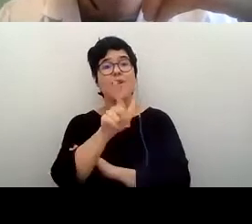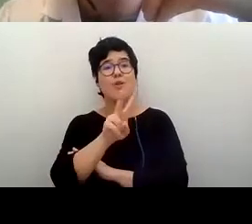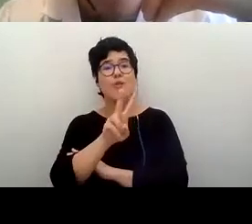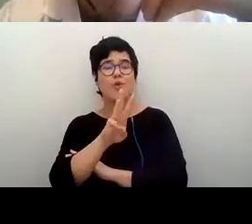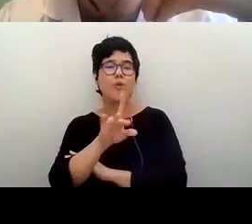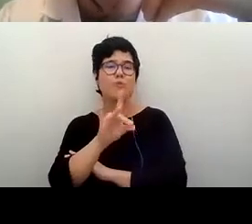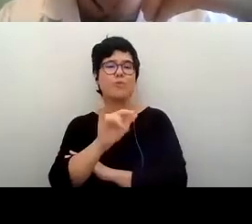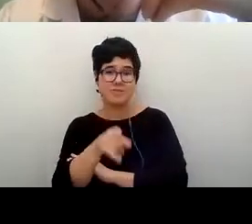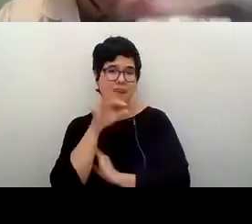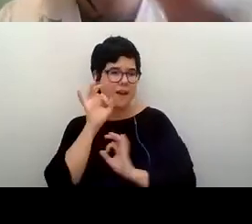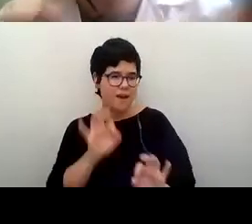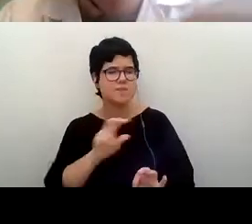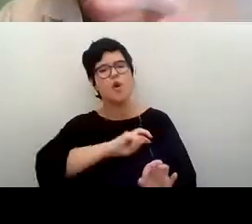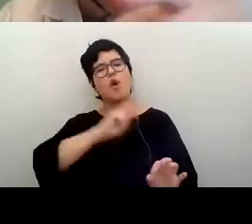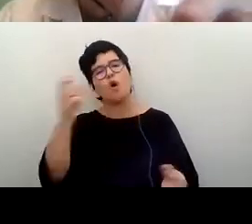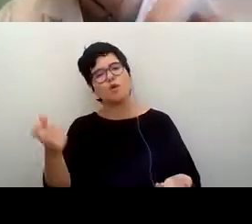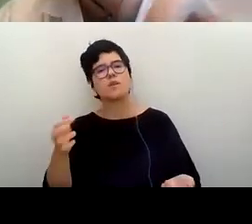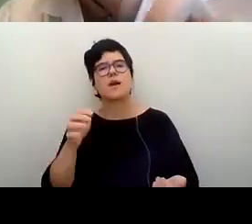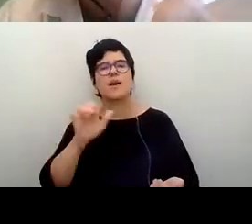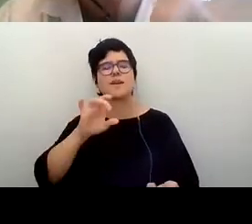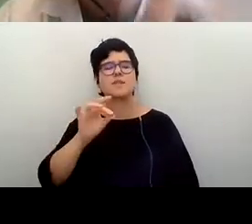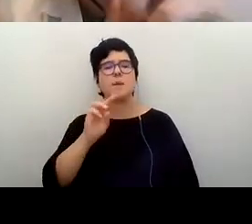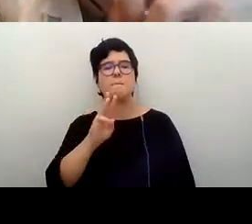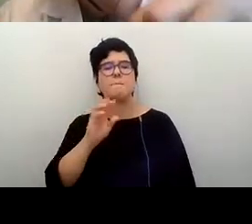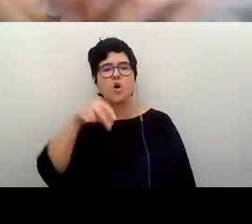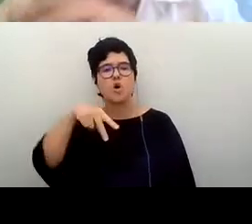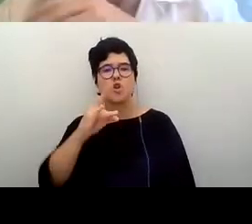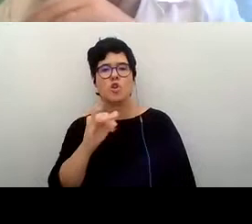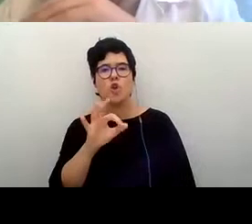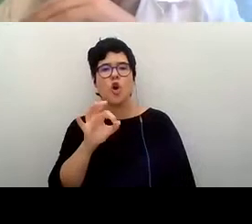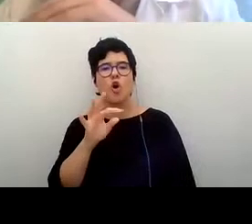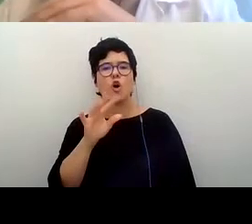otra, espondilitis anquilosante, todas esas enfermedades reumatológicas